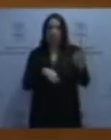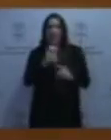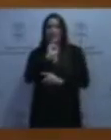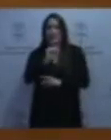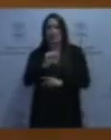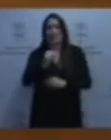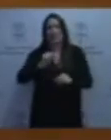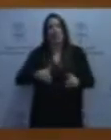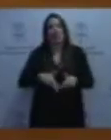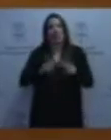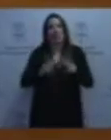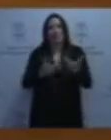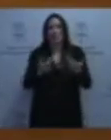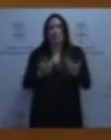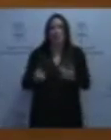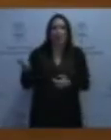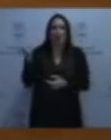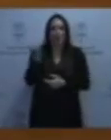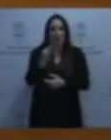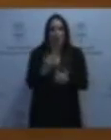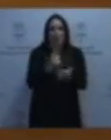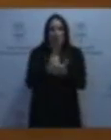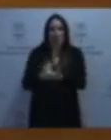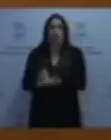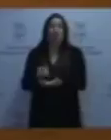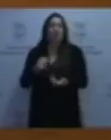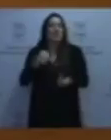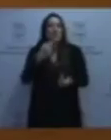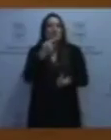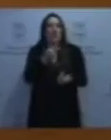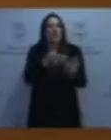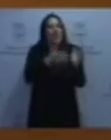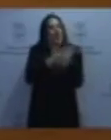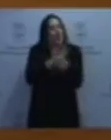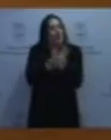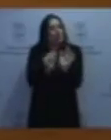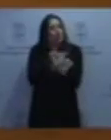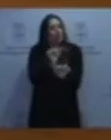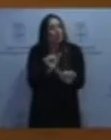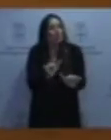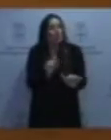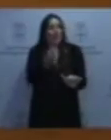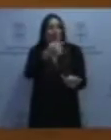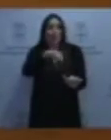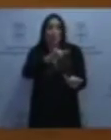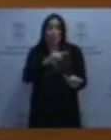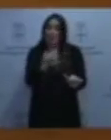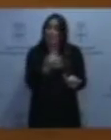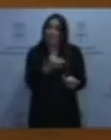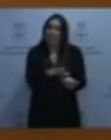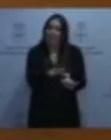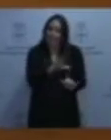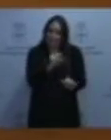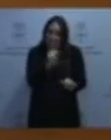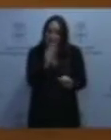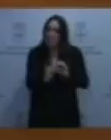al que reiteradamente se nos somete. Vamos a falallos en unos términos que esta vez sí van verse obligados a comprender y a